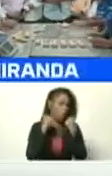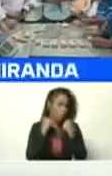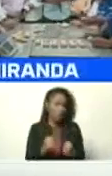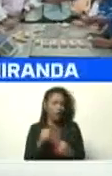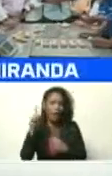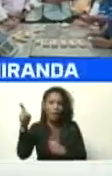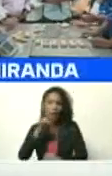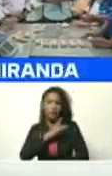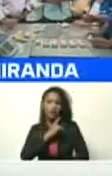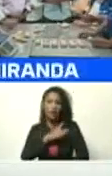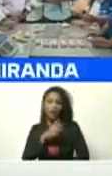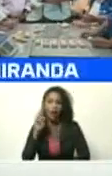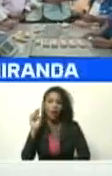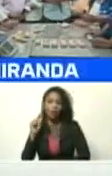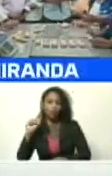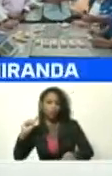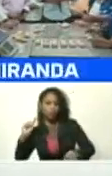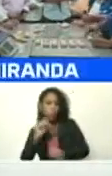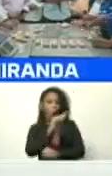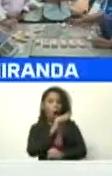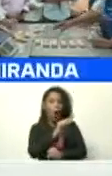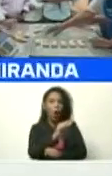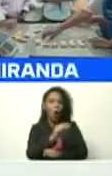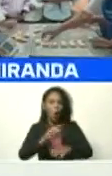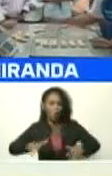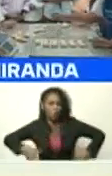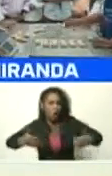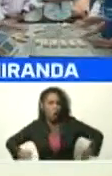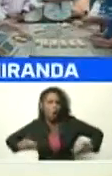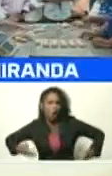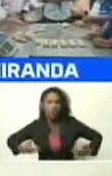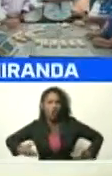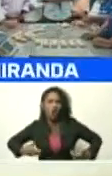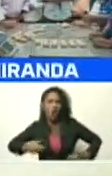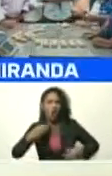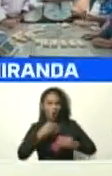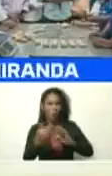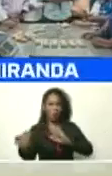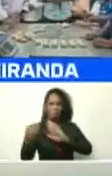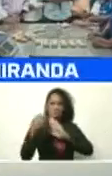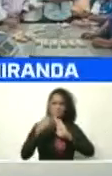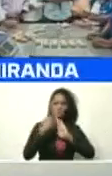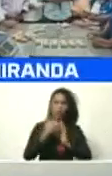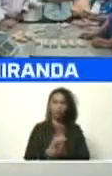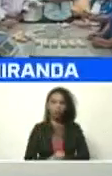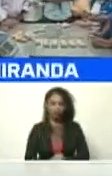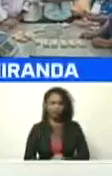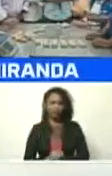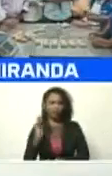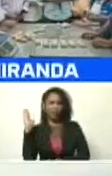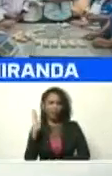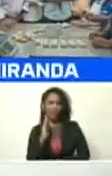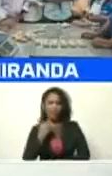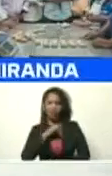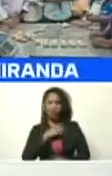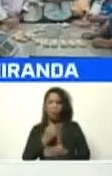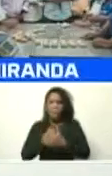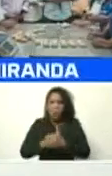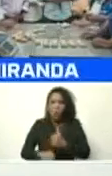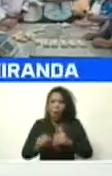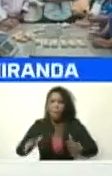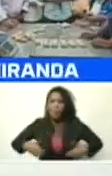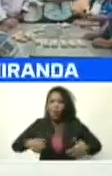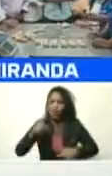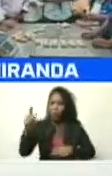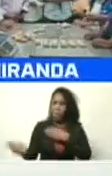Chile, viene y le dice mono, gorila, como que nos ofendiera. Si venimos del mono. Me dices